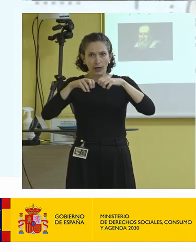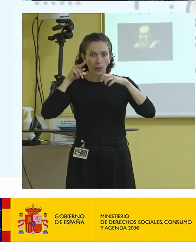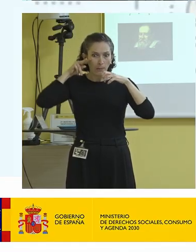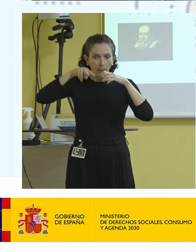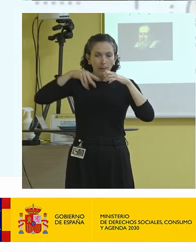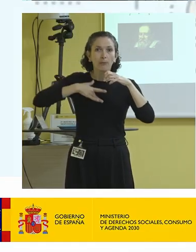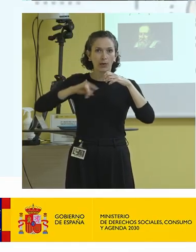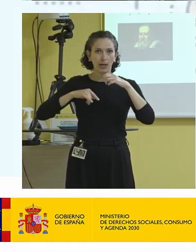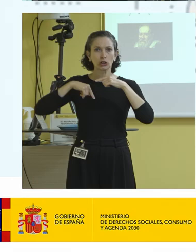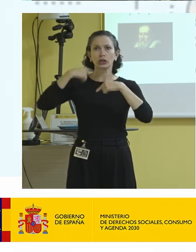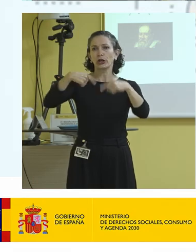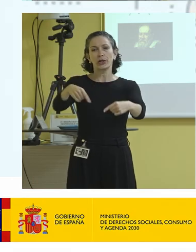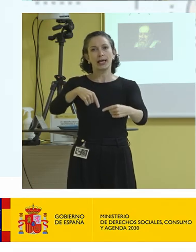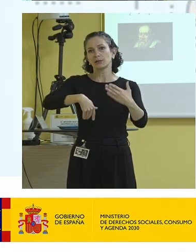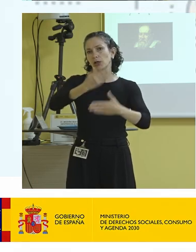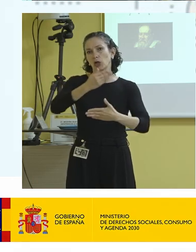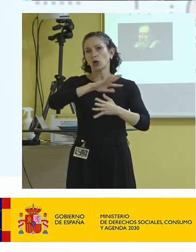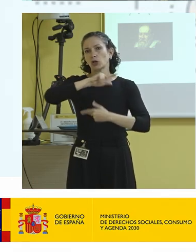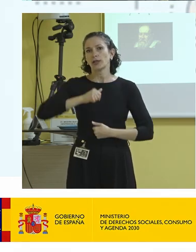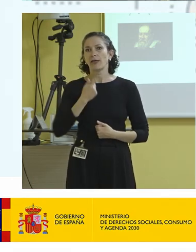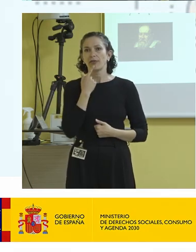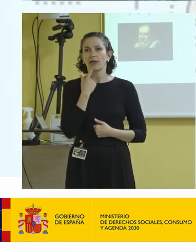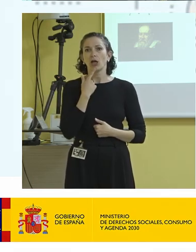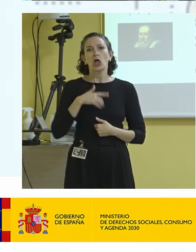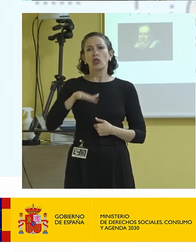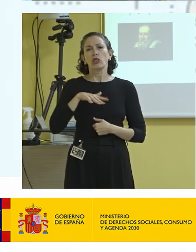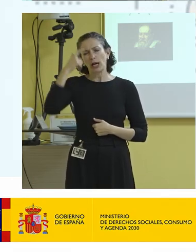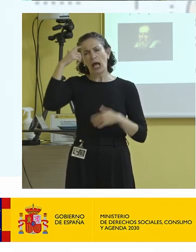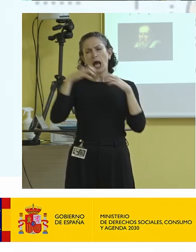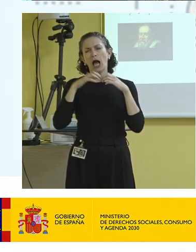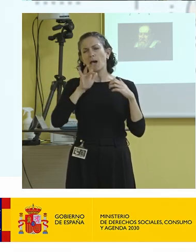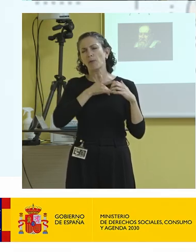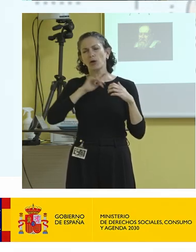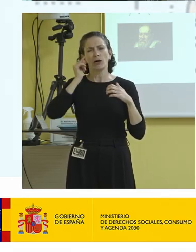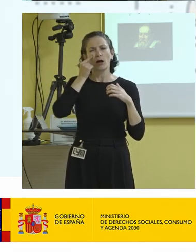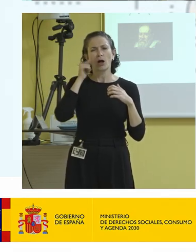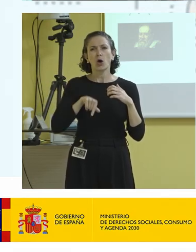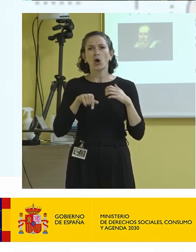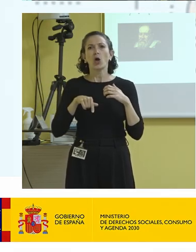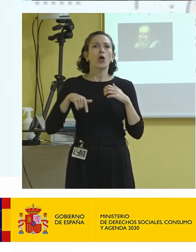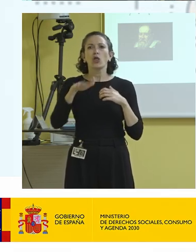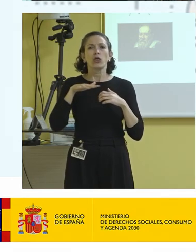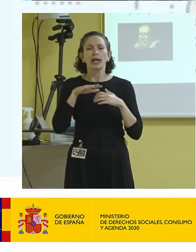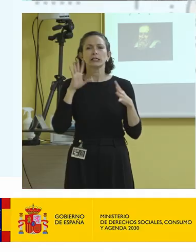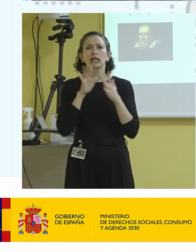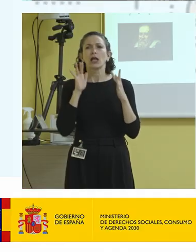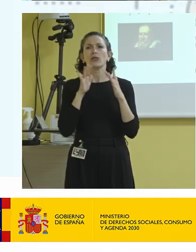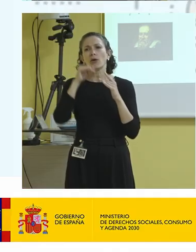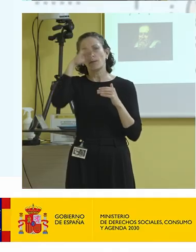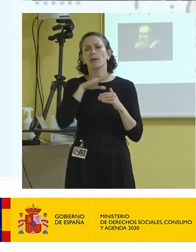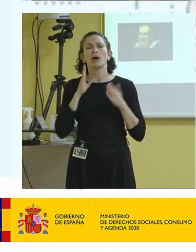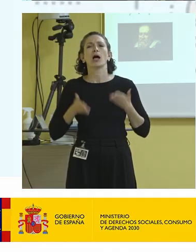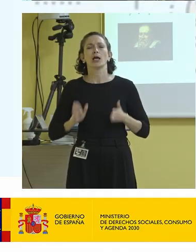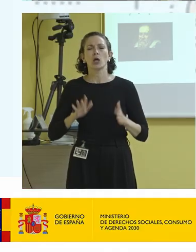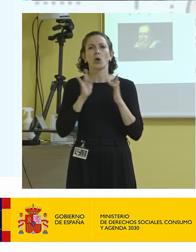todos los días en el periódico alguna noticia que dice se descubren las zonas del amor, las zonas de relación paternofilial, cómo se activa tu cerebro cuando